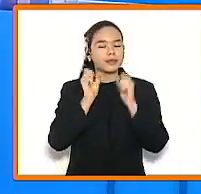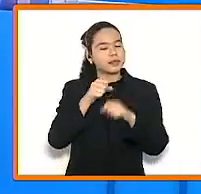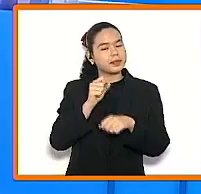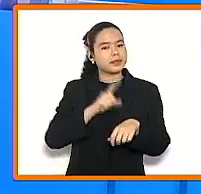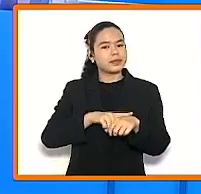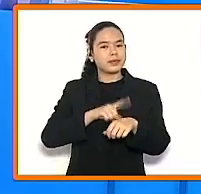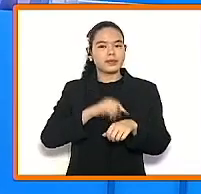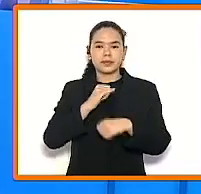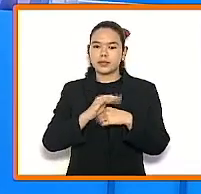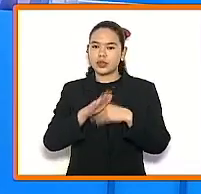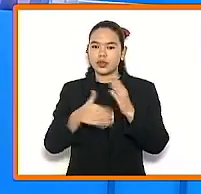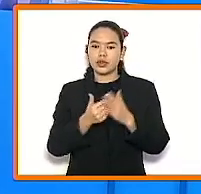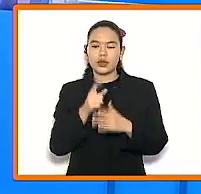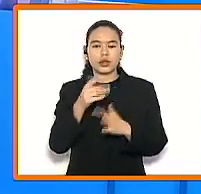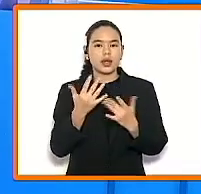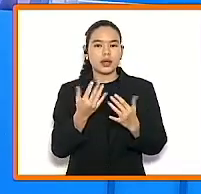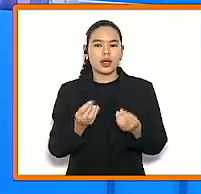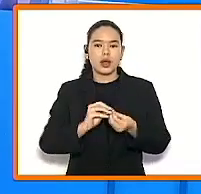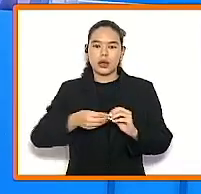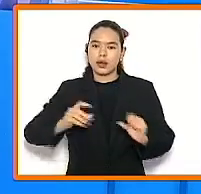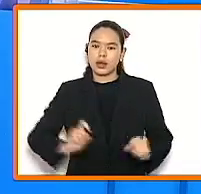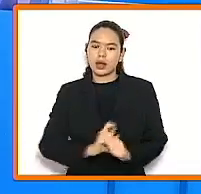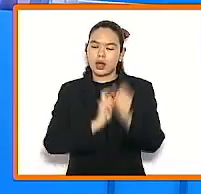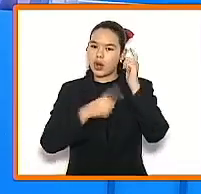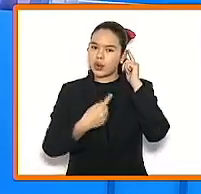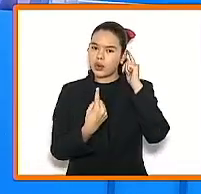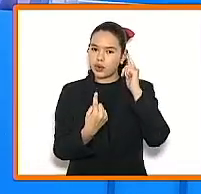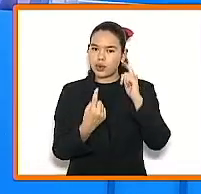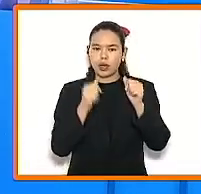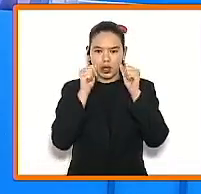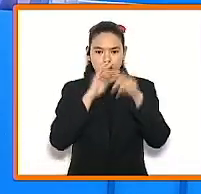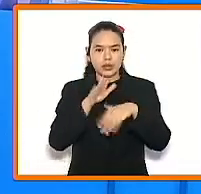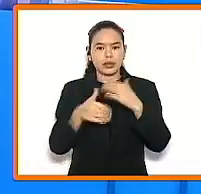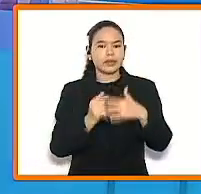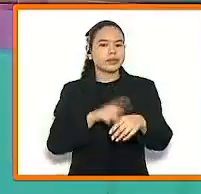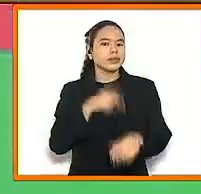Así es, querido jugador. Si estás esperando conocer el número seleccionado para más 1, atentos,